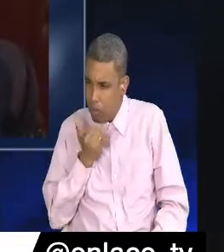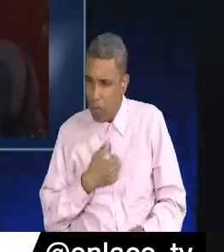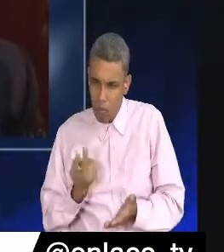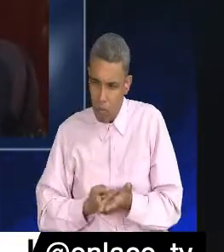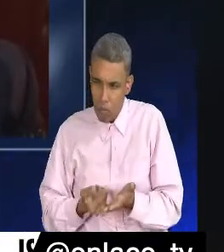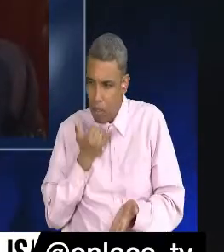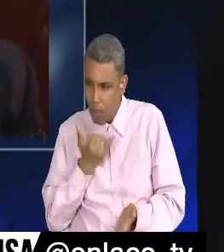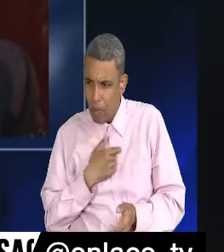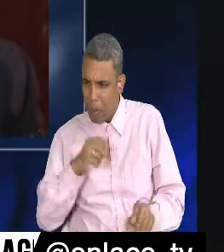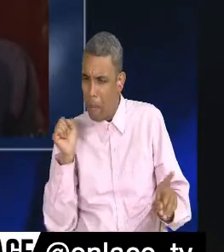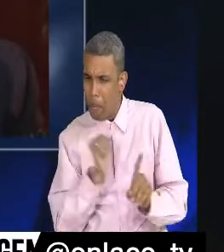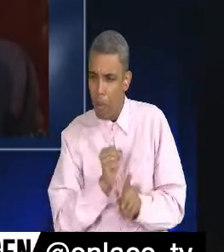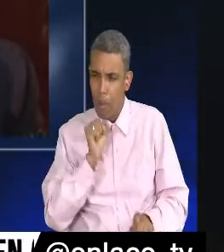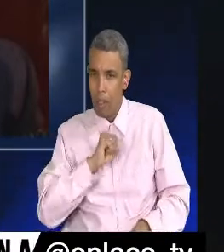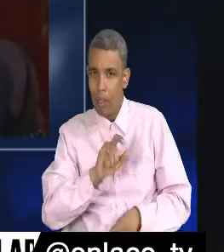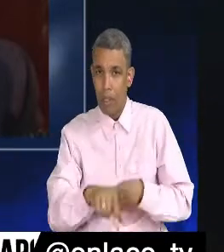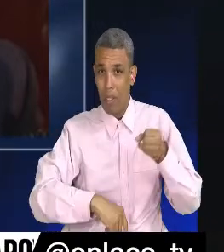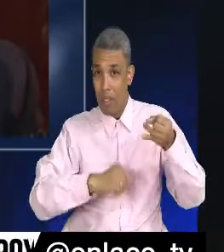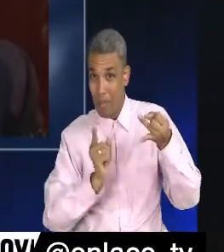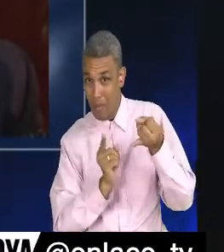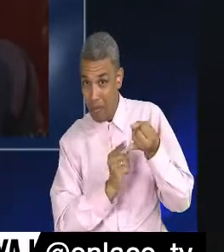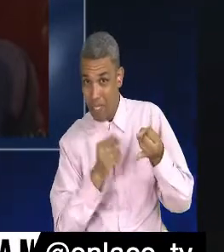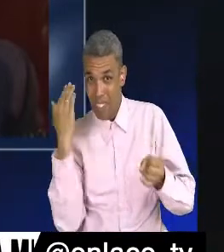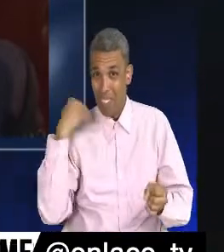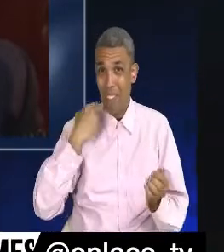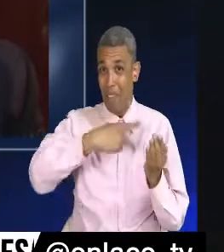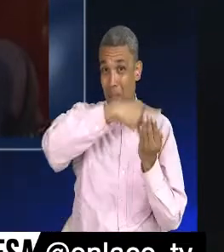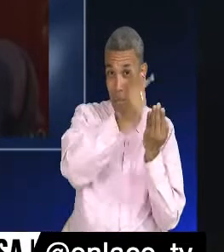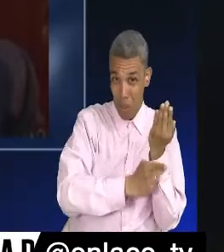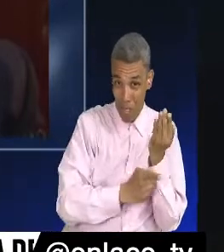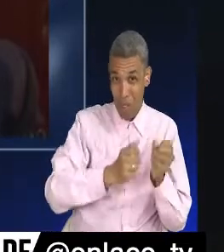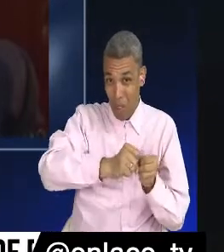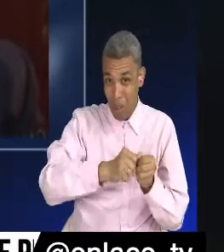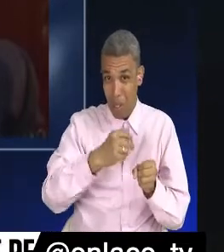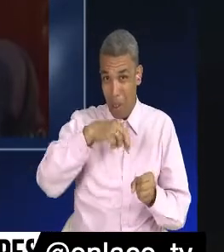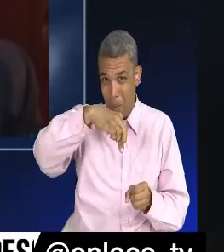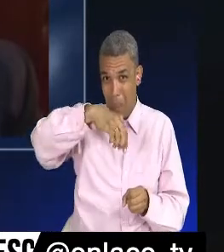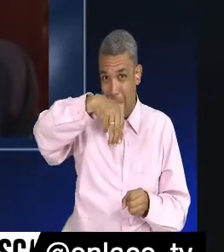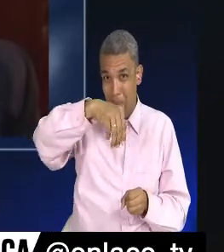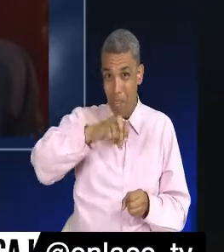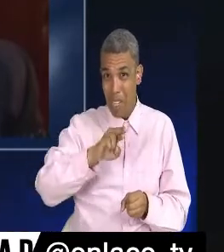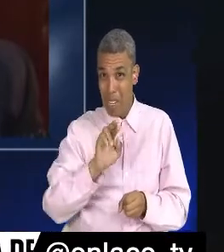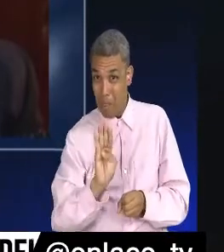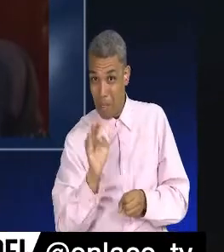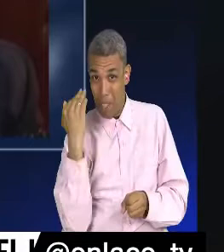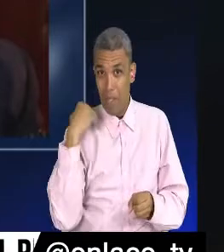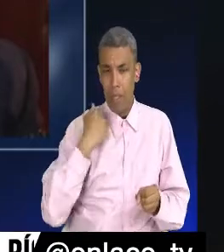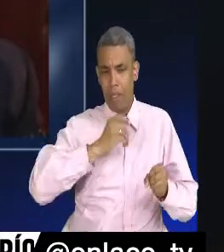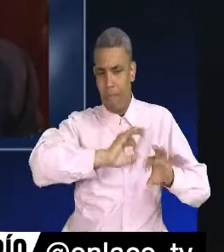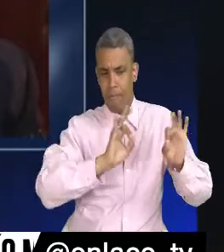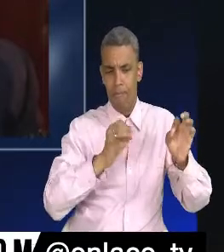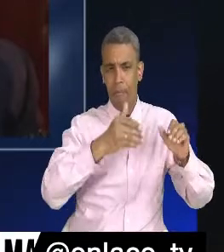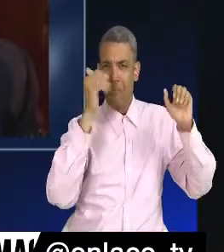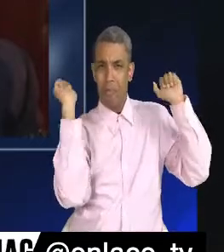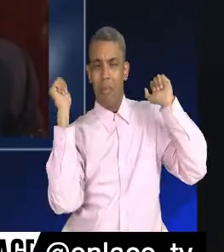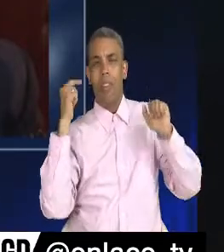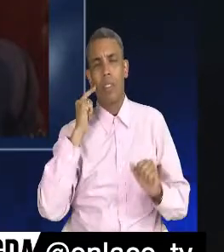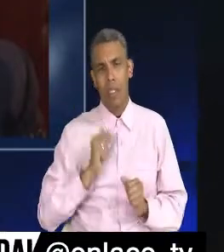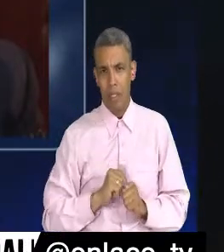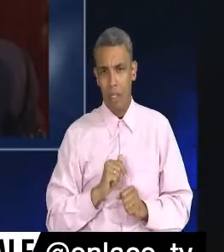fue el anuncio de que ya no iba el proyecto de modernización y ampliación de la refinería, la suspensión de una inversión de entre 4.900 y